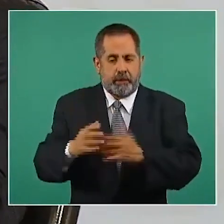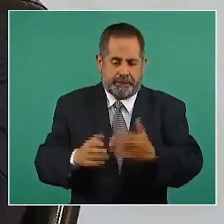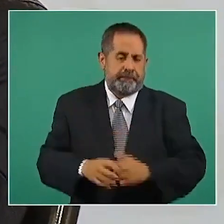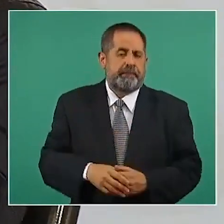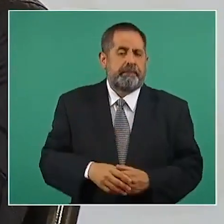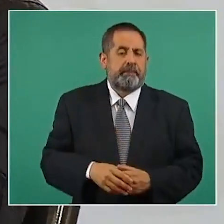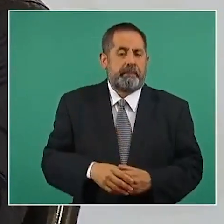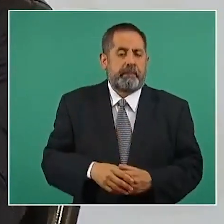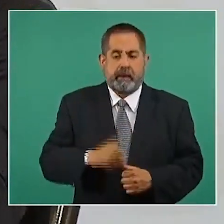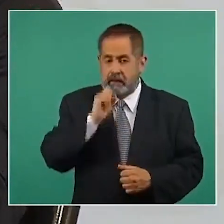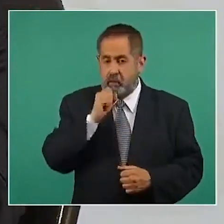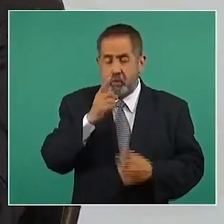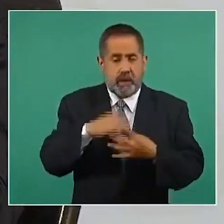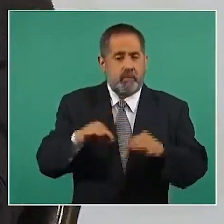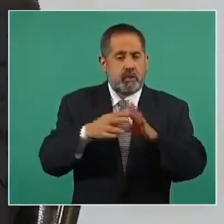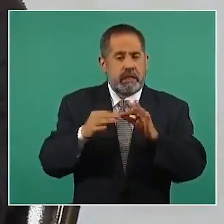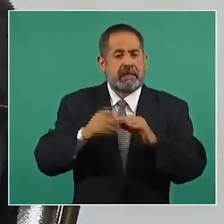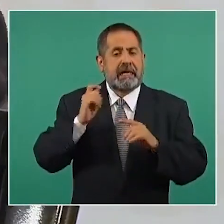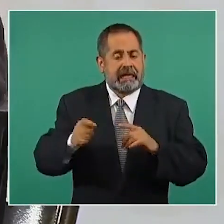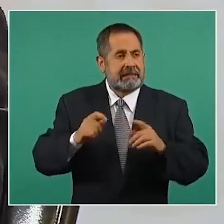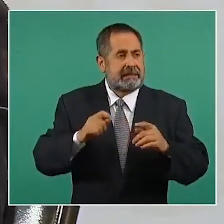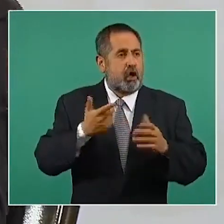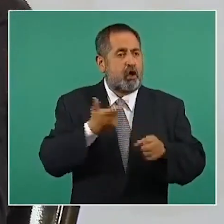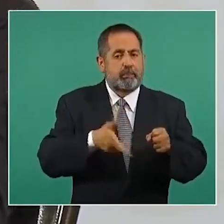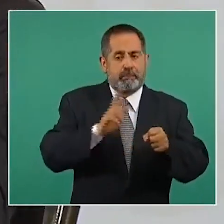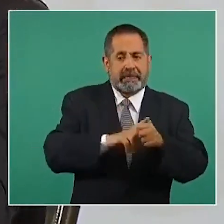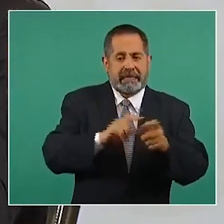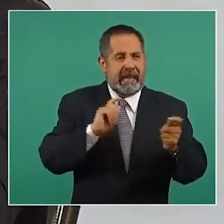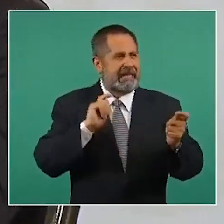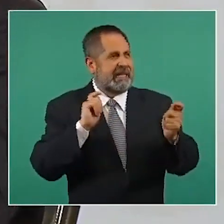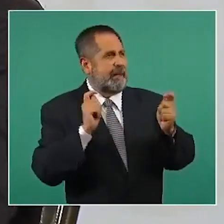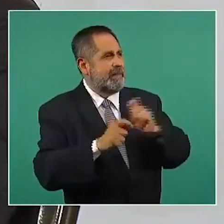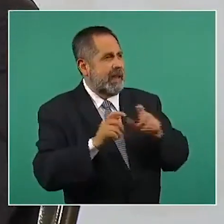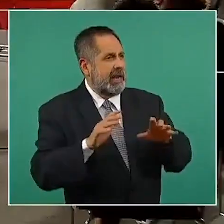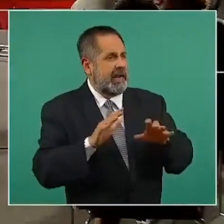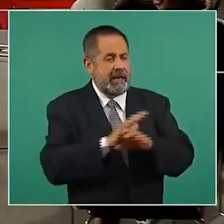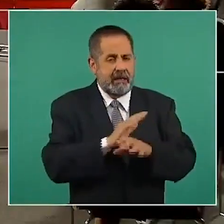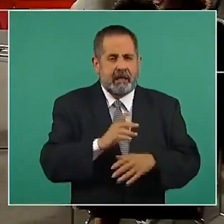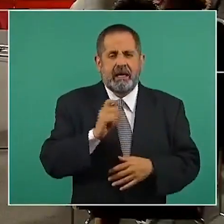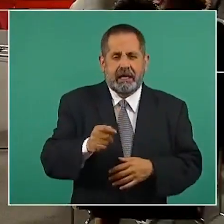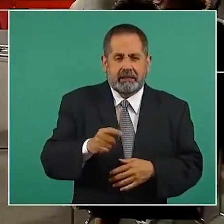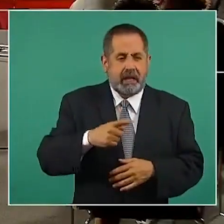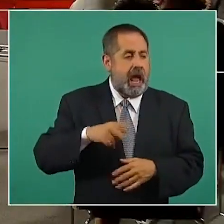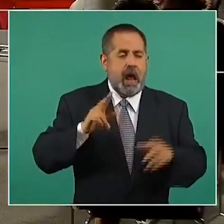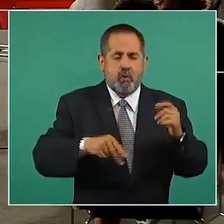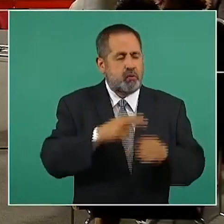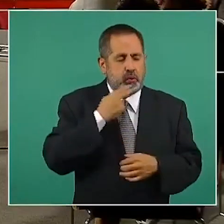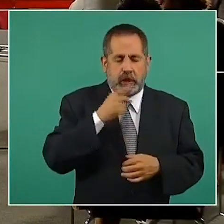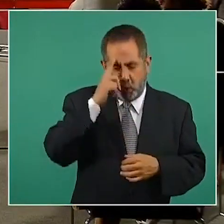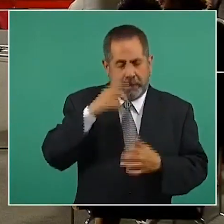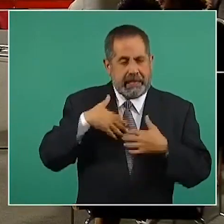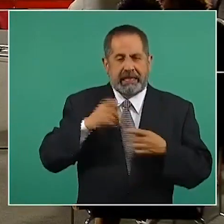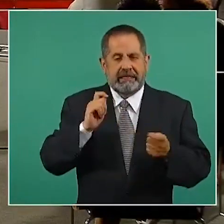es importante definir lo que es la reconversión hospitalaria, puesto que el concepto se ha mal utilizado con